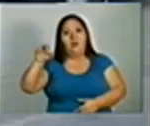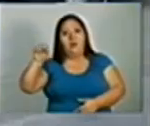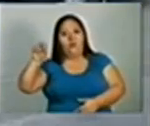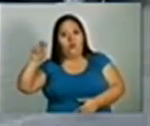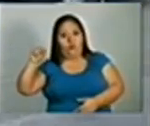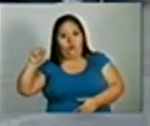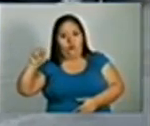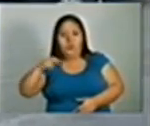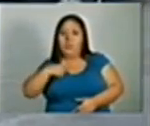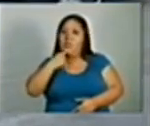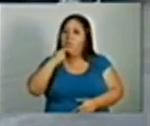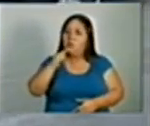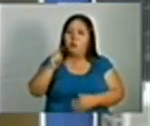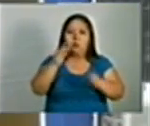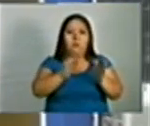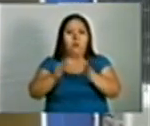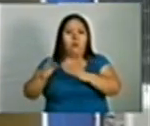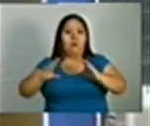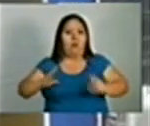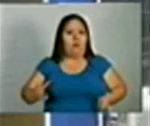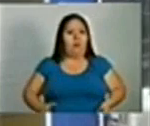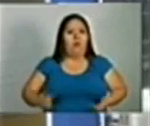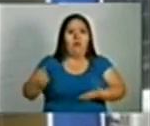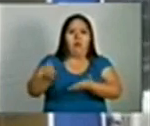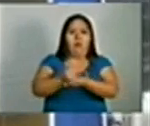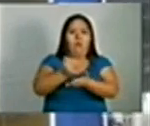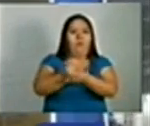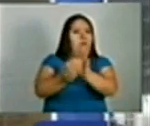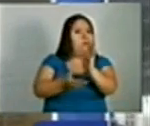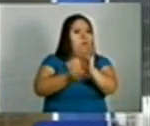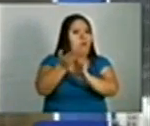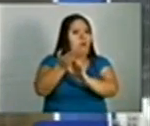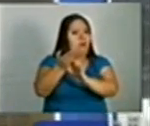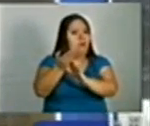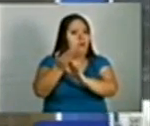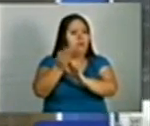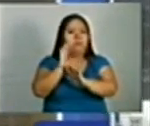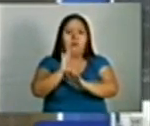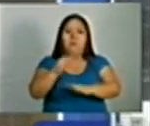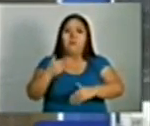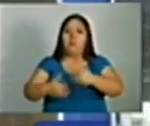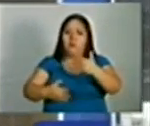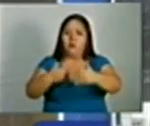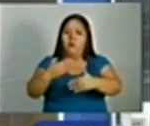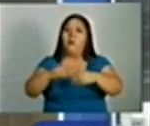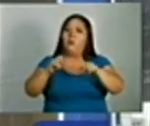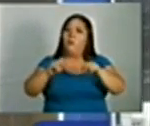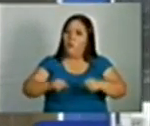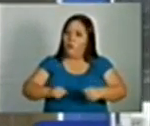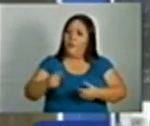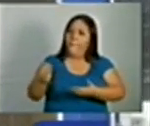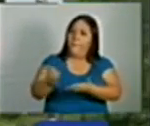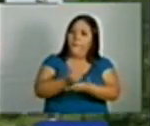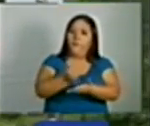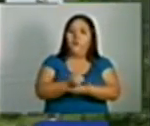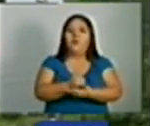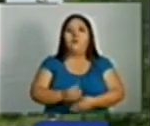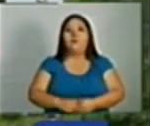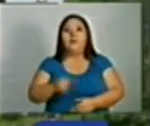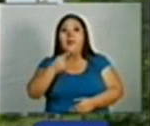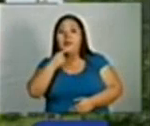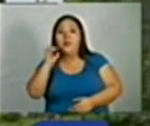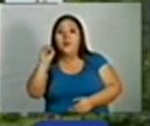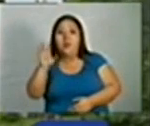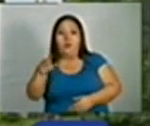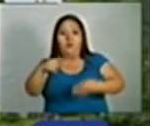que el gobierno no planea subir impuestos, sino que buscar espacios que permitan elevar la recaudación. Agregó que con